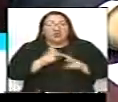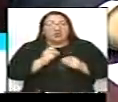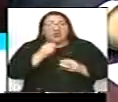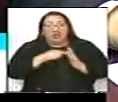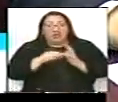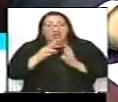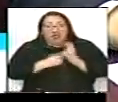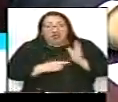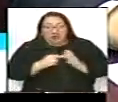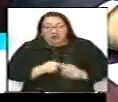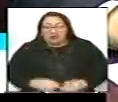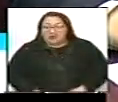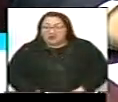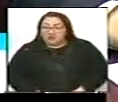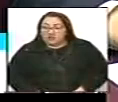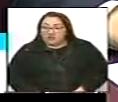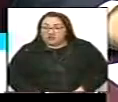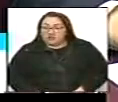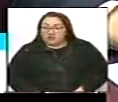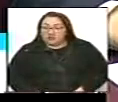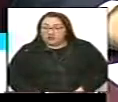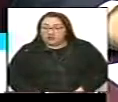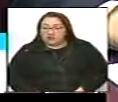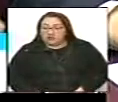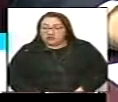reglamento. Entonces, en conclusión,